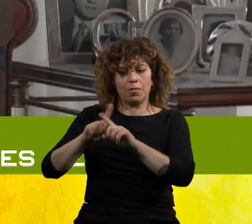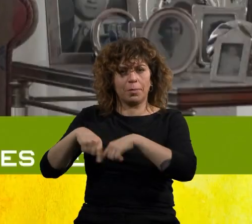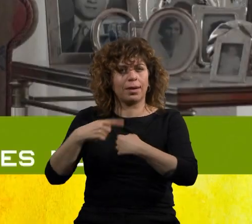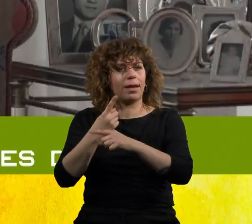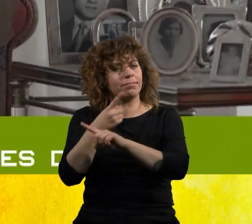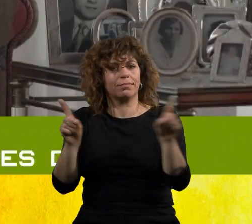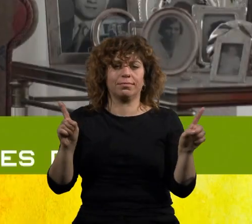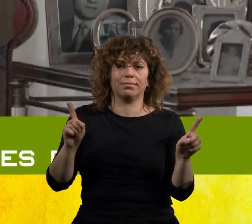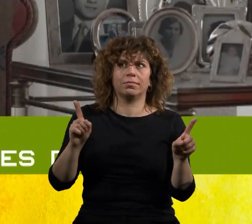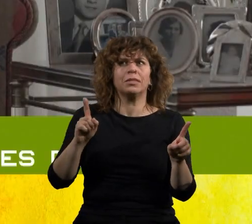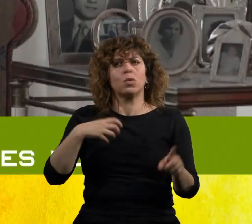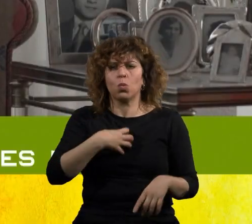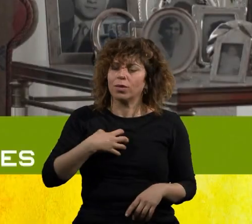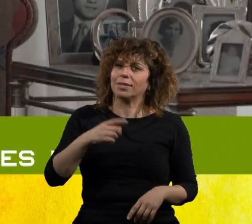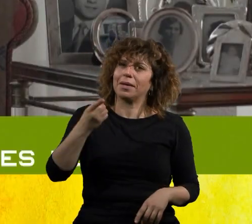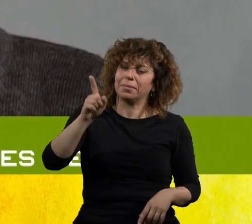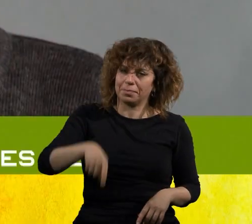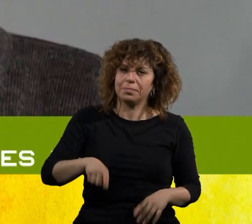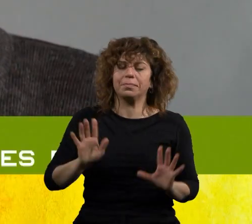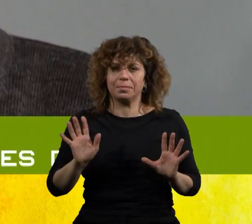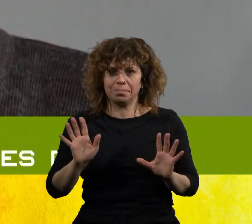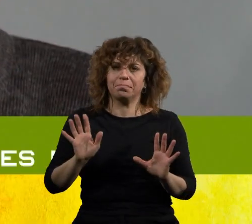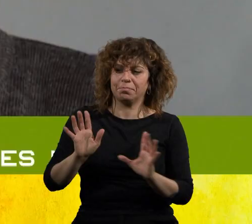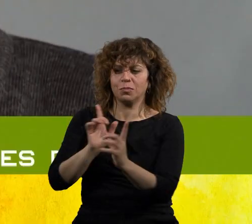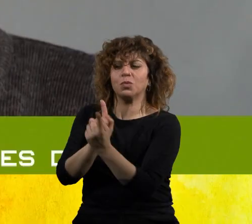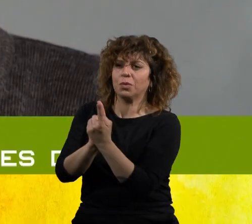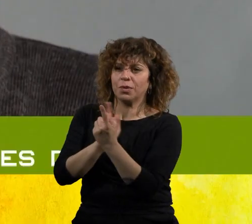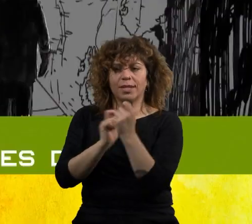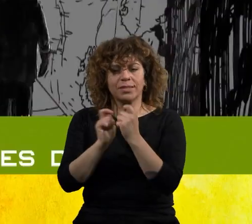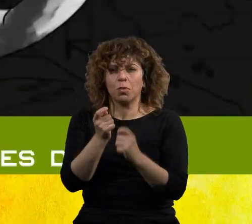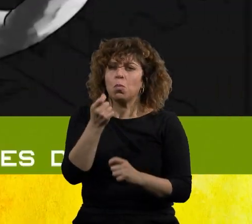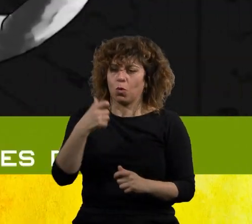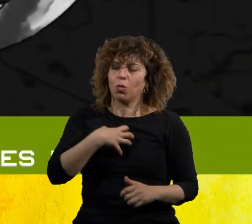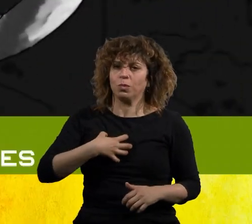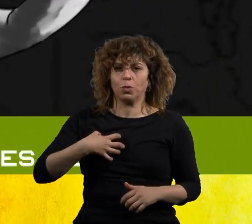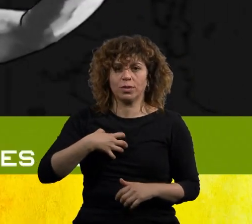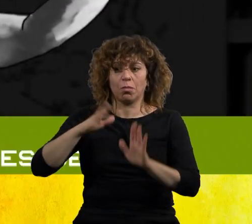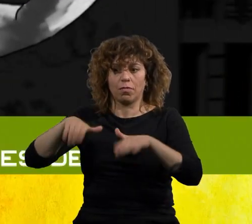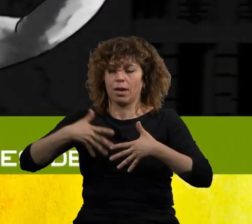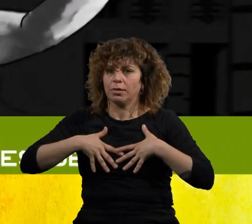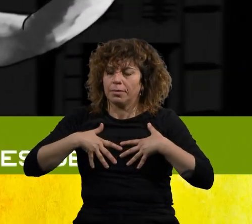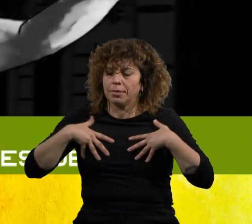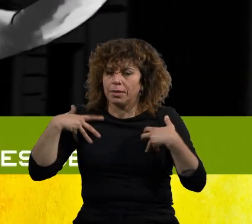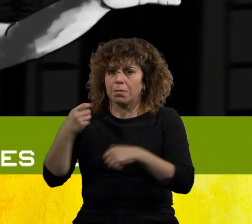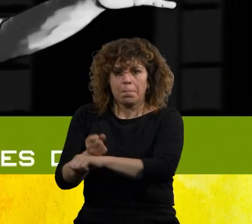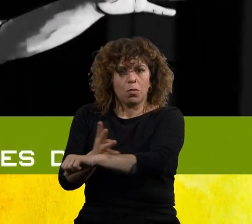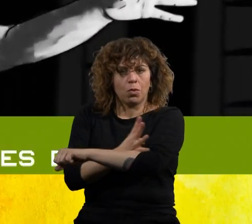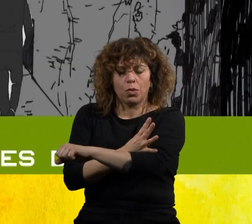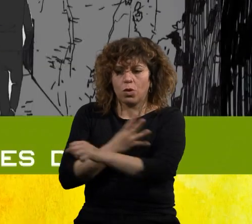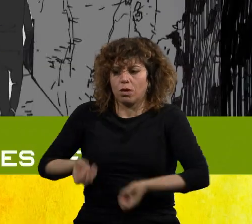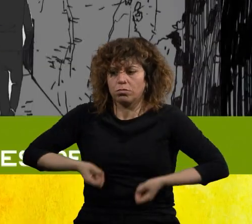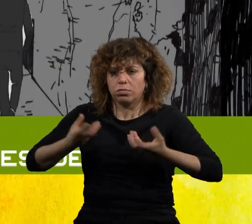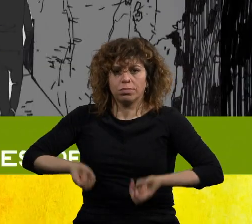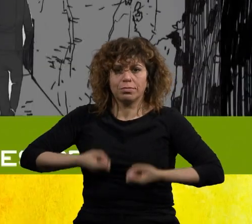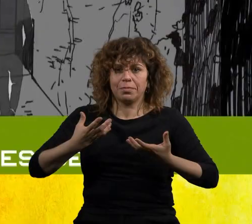también yo creo que nos costó, ¿eh? El momento en que estuvimos ahí a mí me costó un poco, ¿no? Porque, claro, sacas muchas emociones, ¿no? Y muchas cosas. Pero